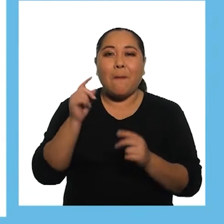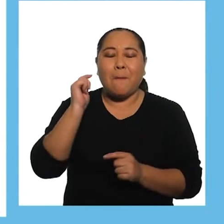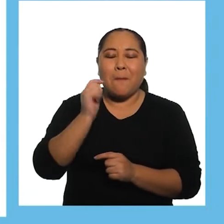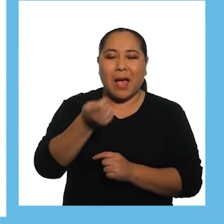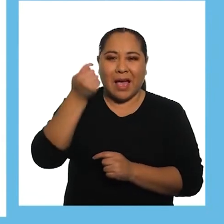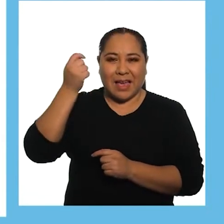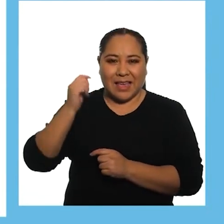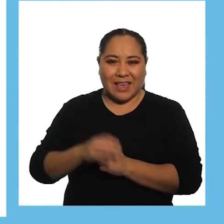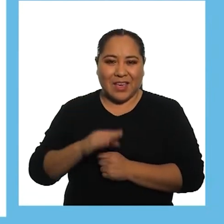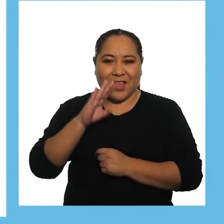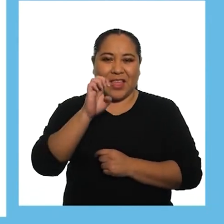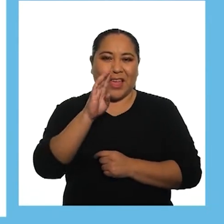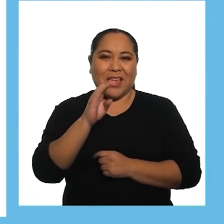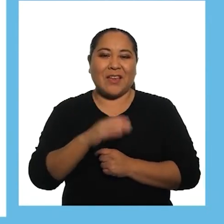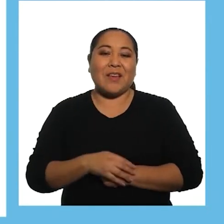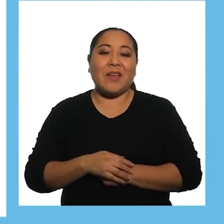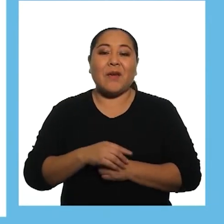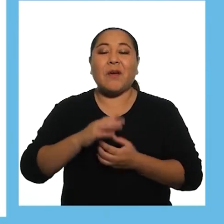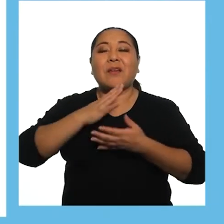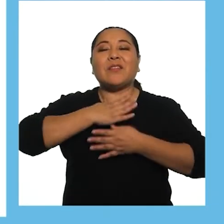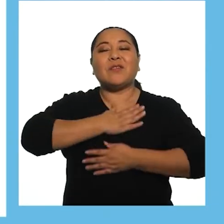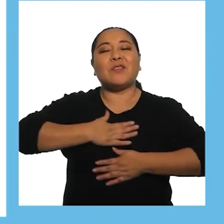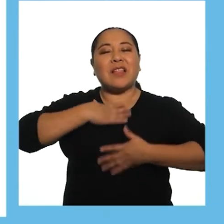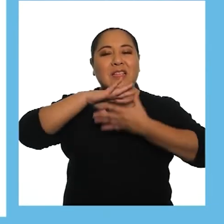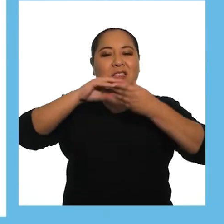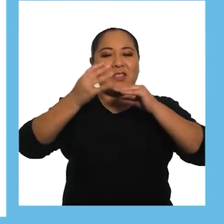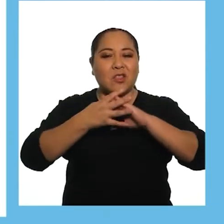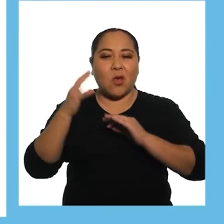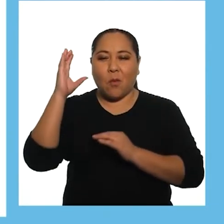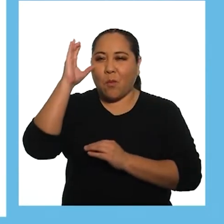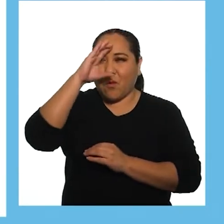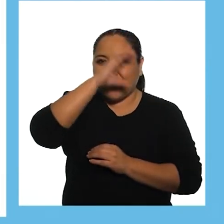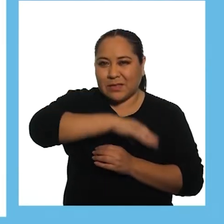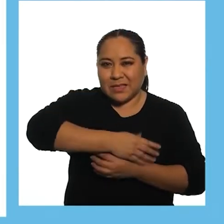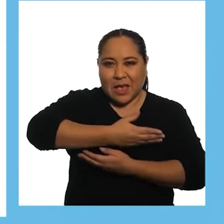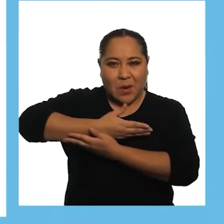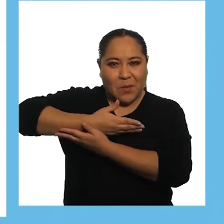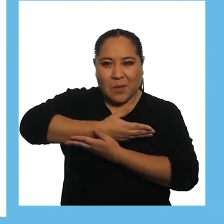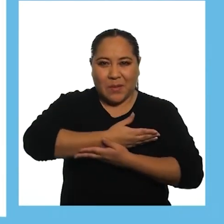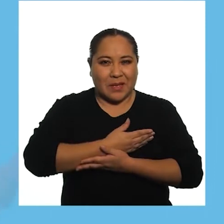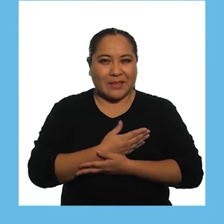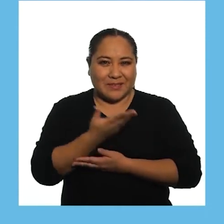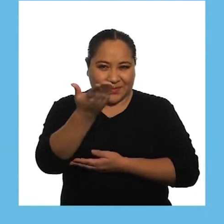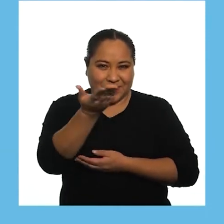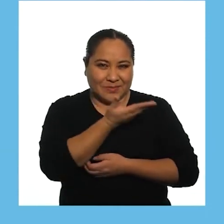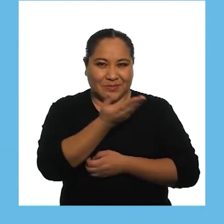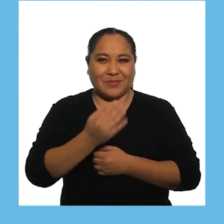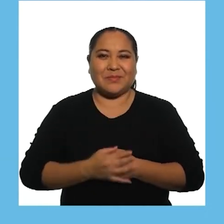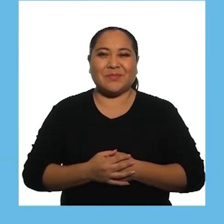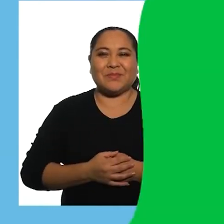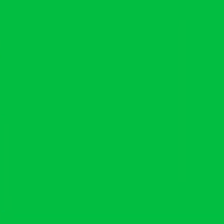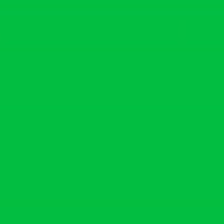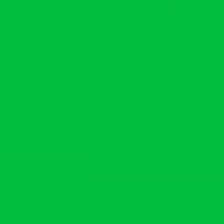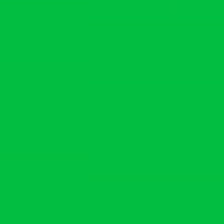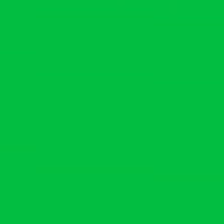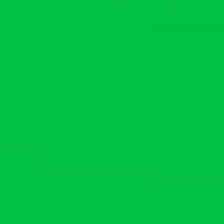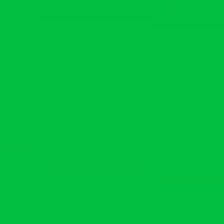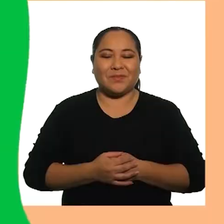mágico De Ebe Para disfrutar de la historia Llamada Busca bebé Adelante